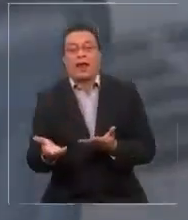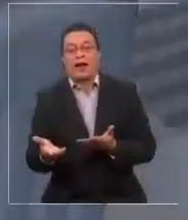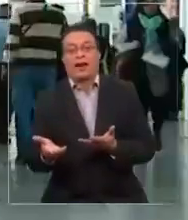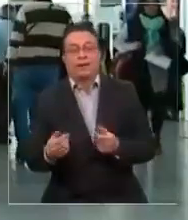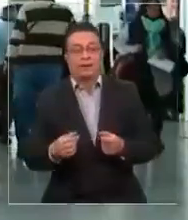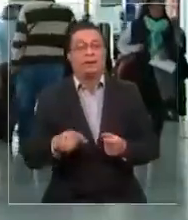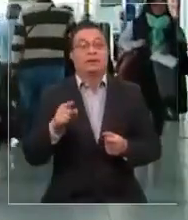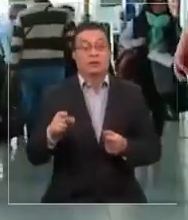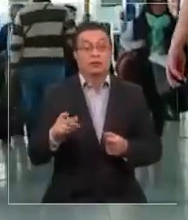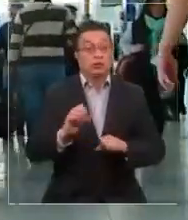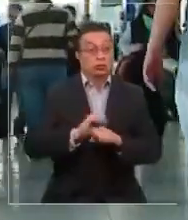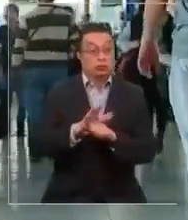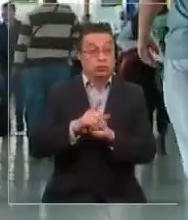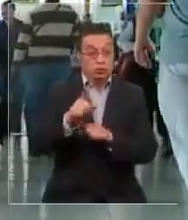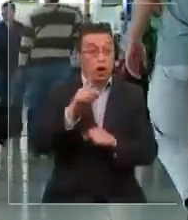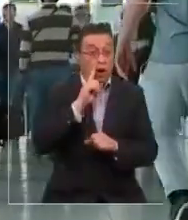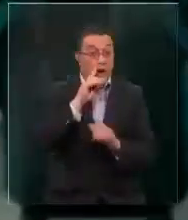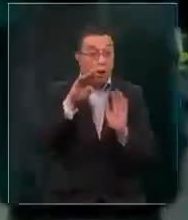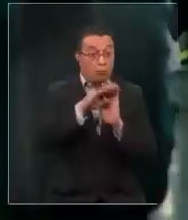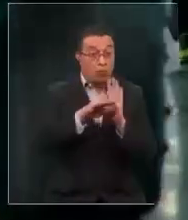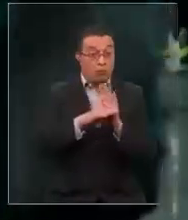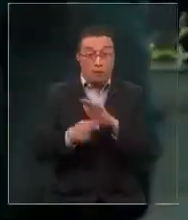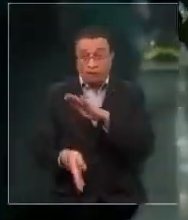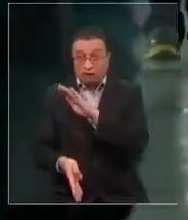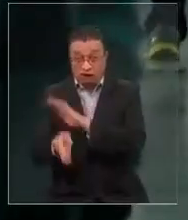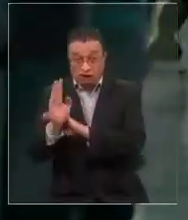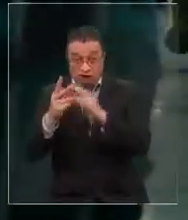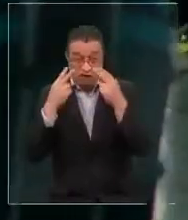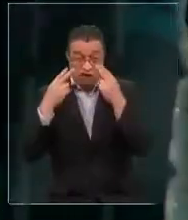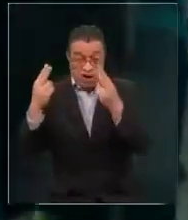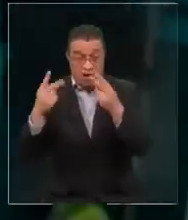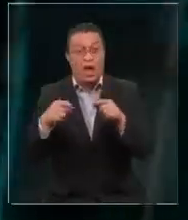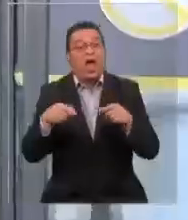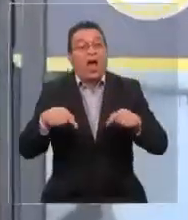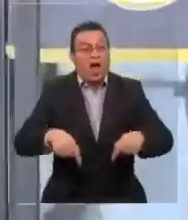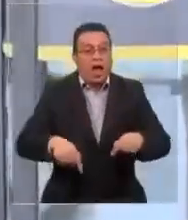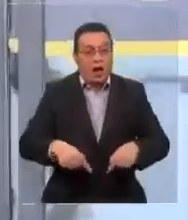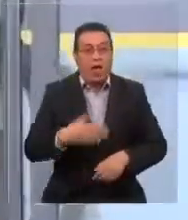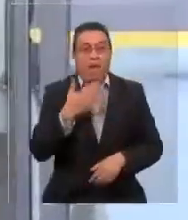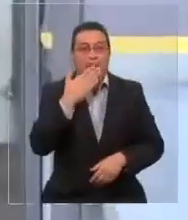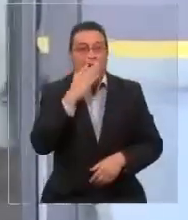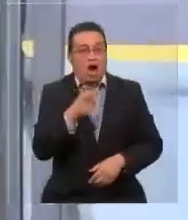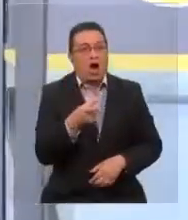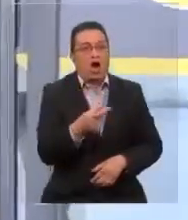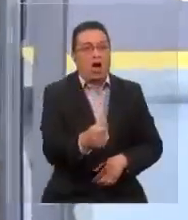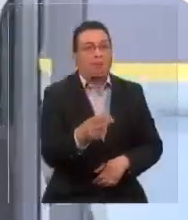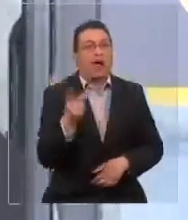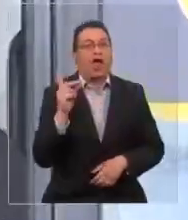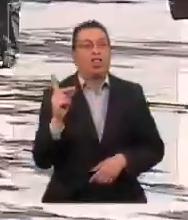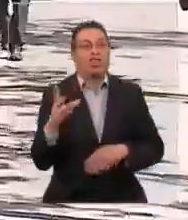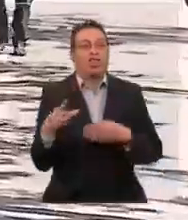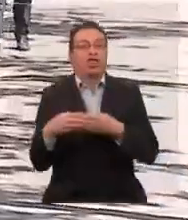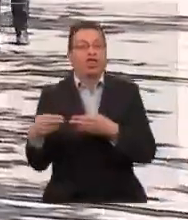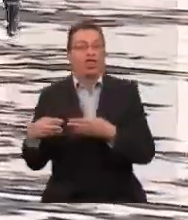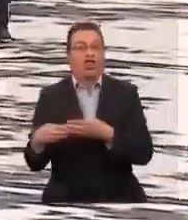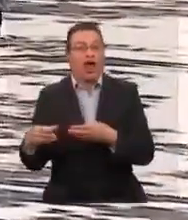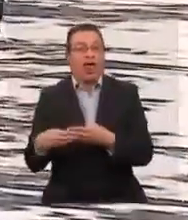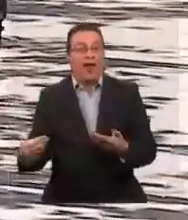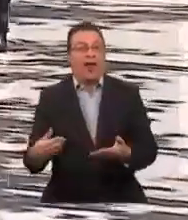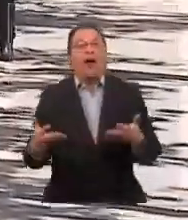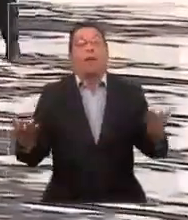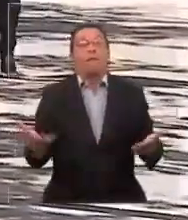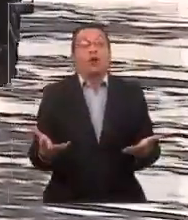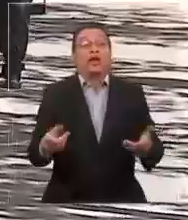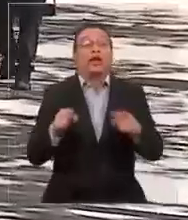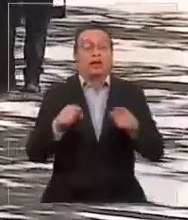pesar de la pandemia tiene un viaje programado este es su momento para al menos comprar los dólares que necesitara quizás en parte por